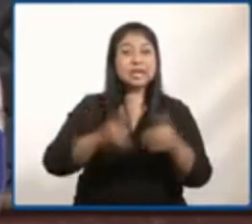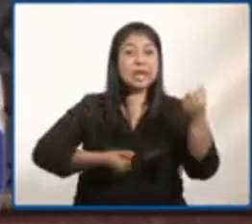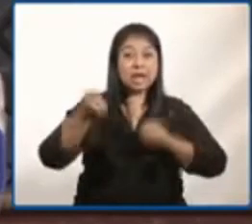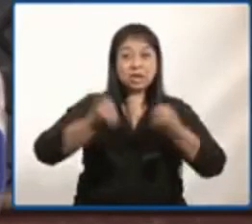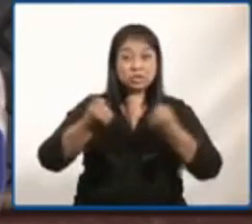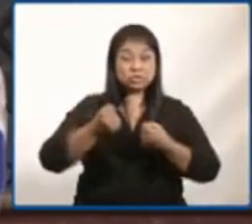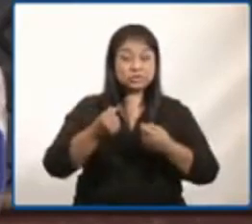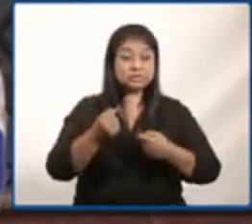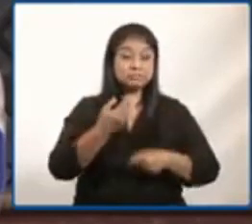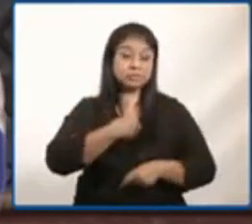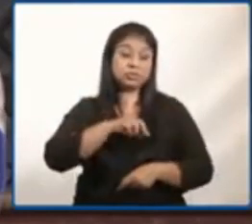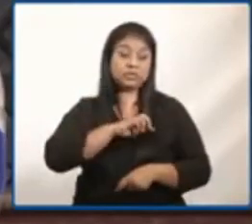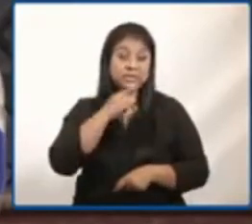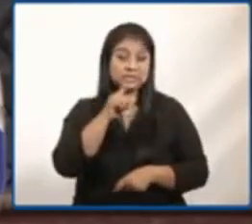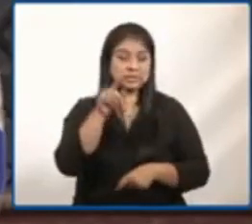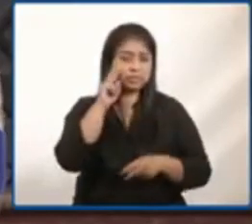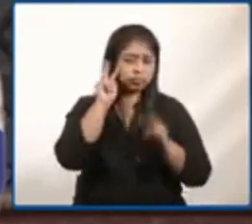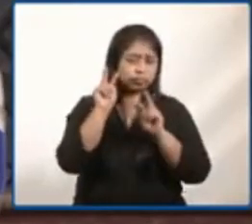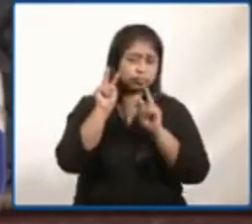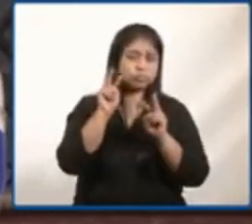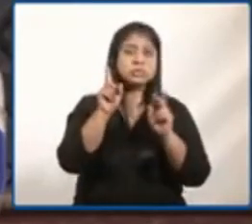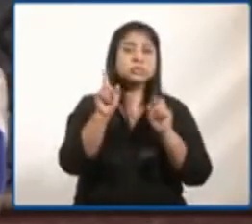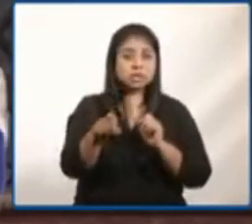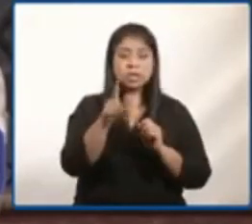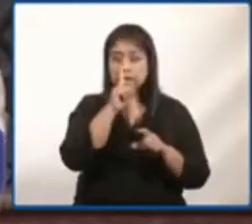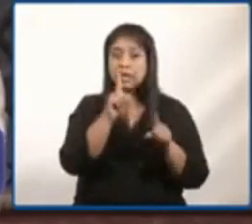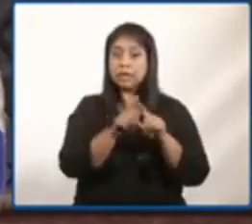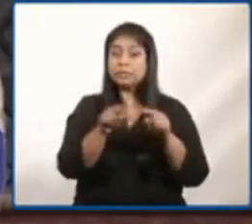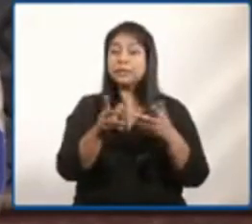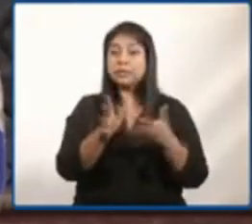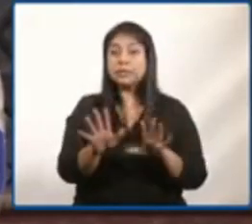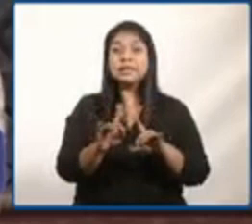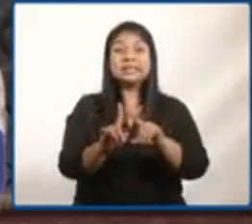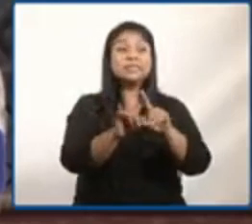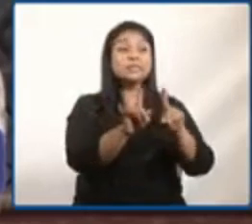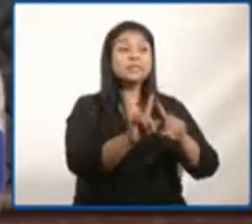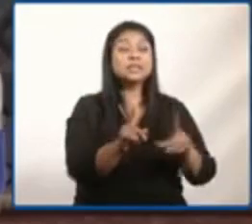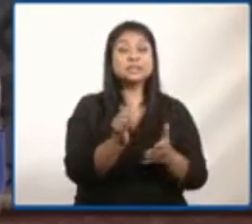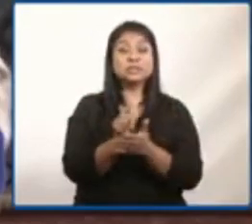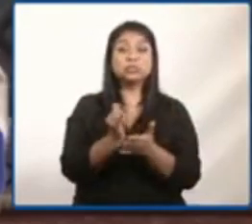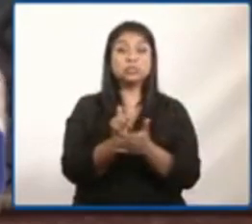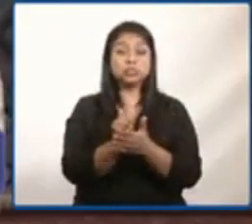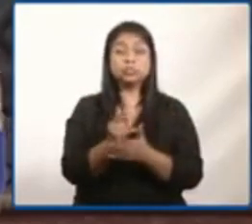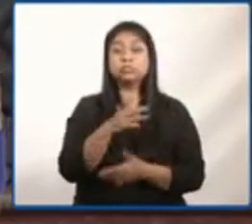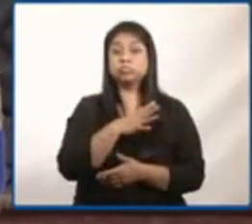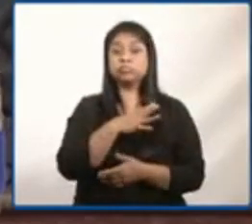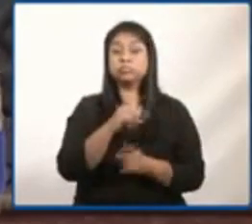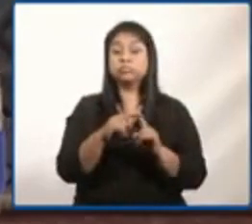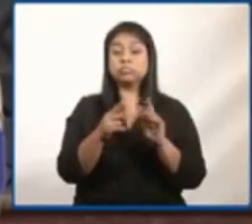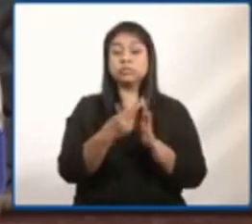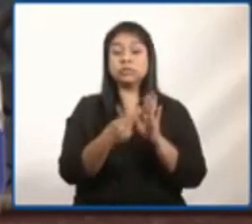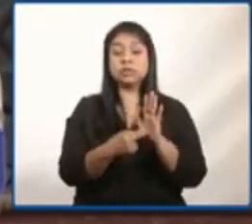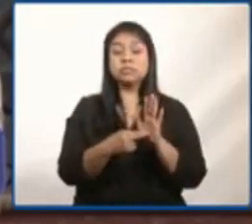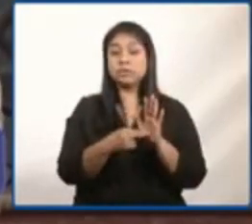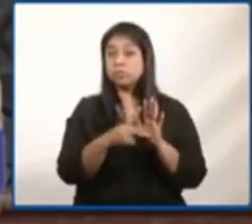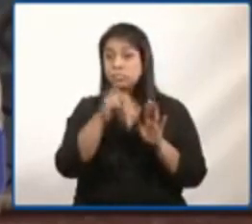realizando toda esta inspección. Para ello ya las diferentes entidades tienen sus reglamentos, sus lineamientos que